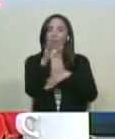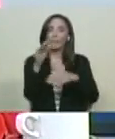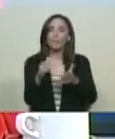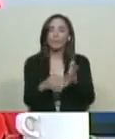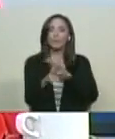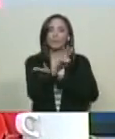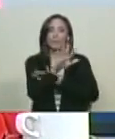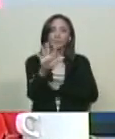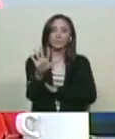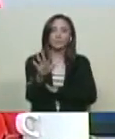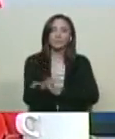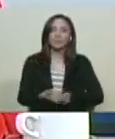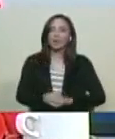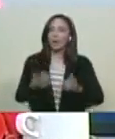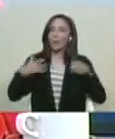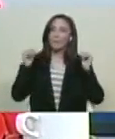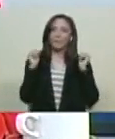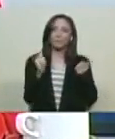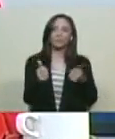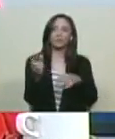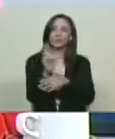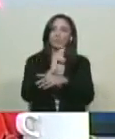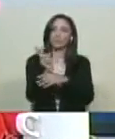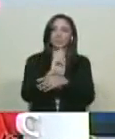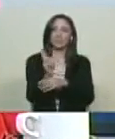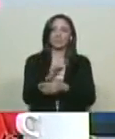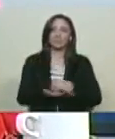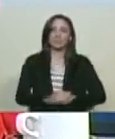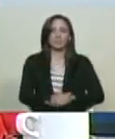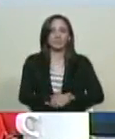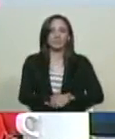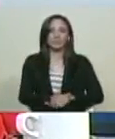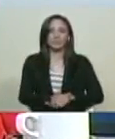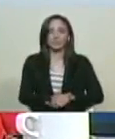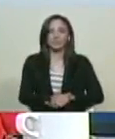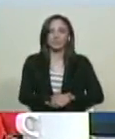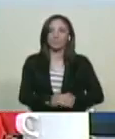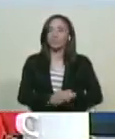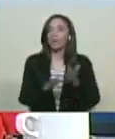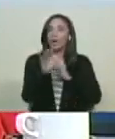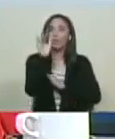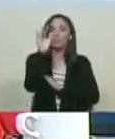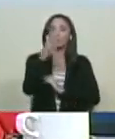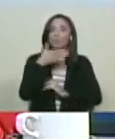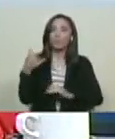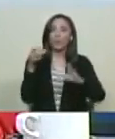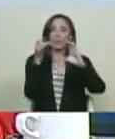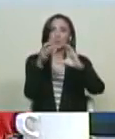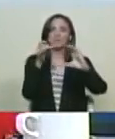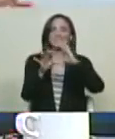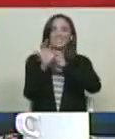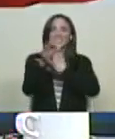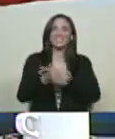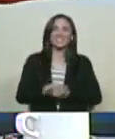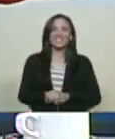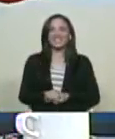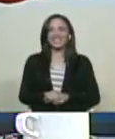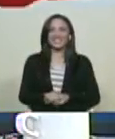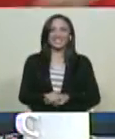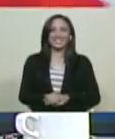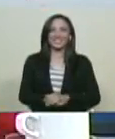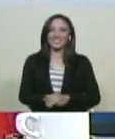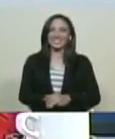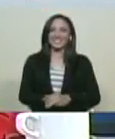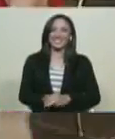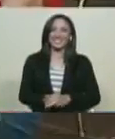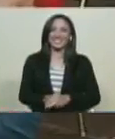2019-2025, que ya arrancó, porque el plan de la patria de futuro ya arrancó. Arrancó hoy con los trabajadores.